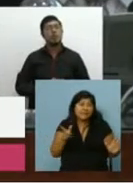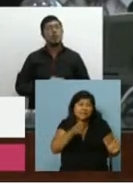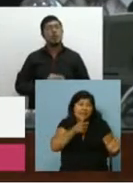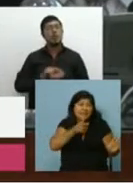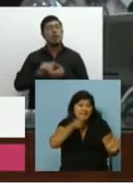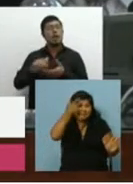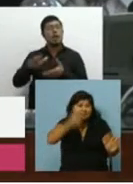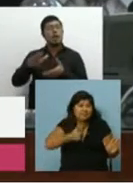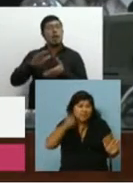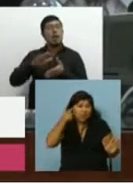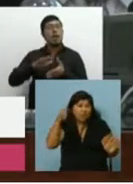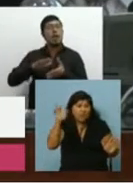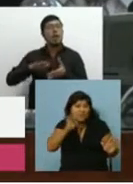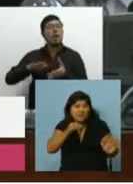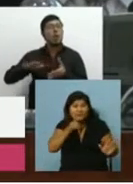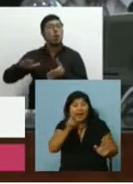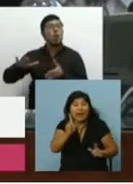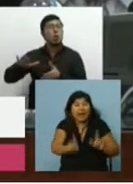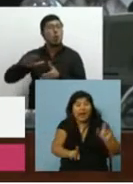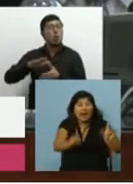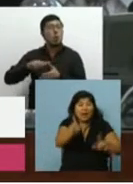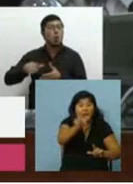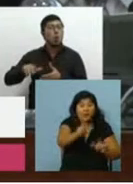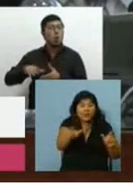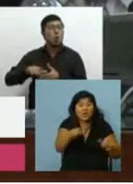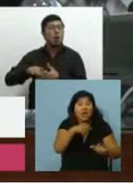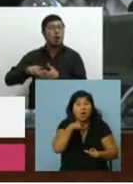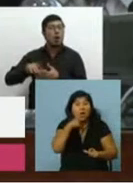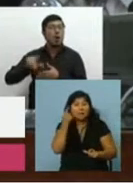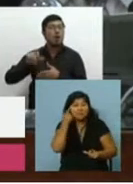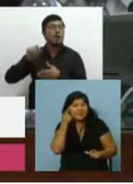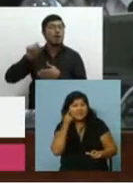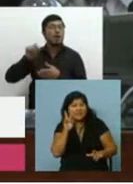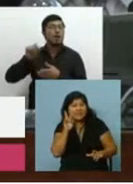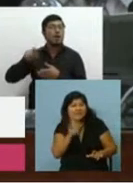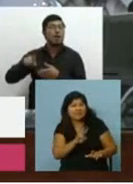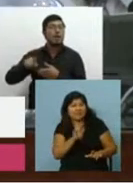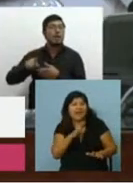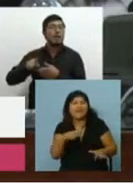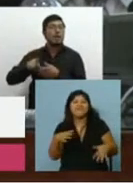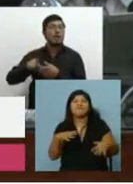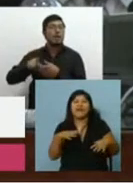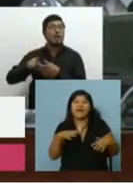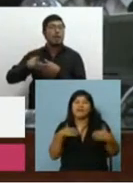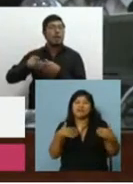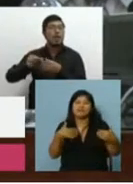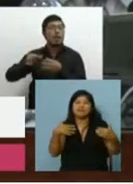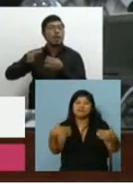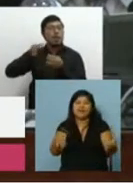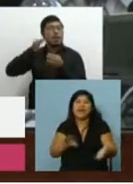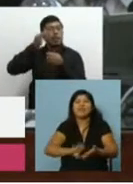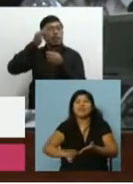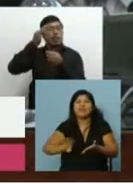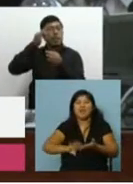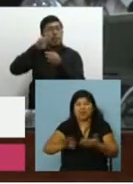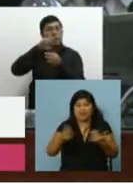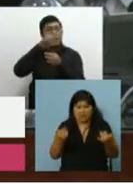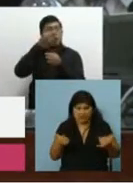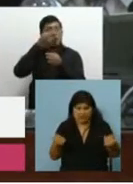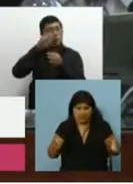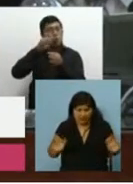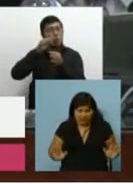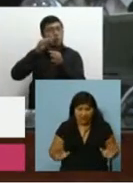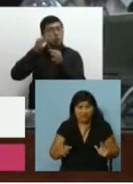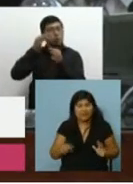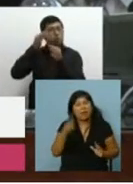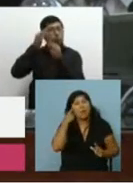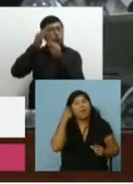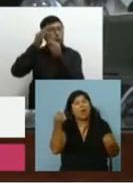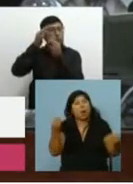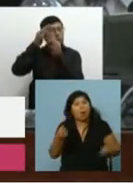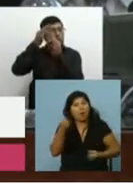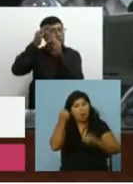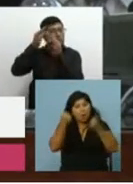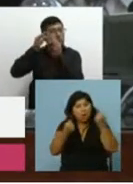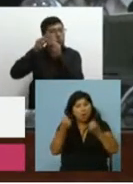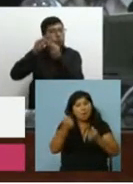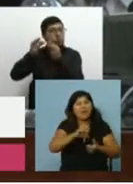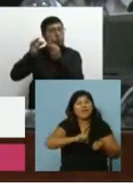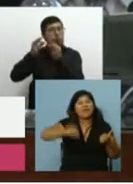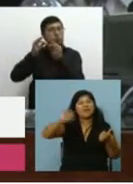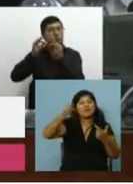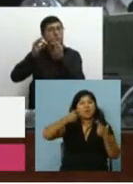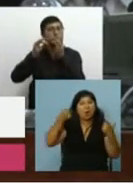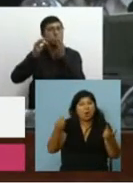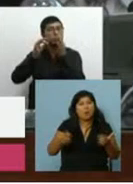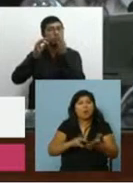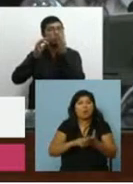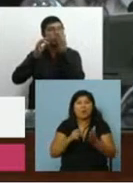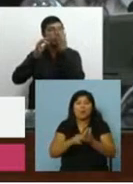jujeños quedaron algunas deudas pendientes que tienen que ver cómo se va a enfrentar la inflación, cómo se va a enfrentar la crisis en Jujuy, porque lo